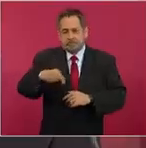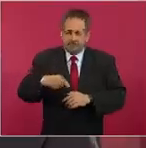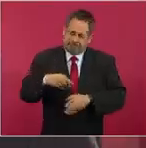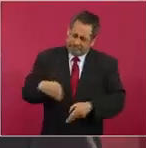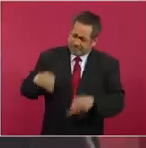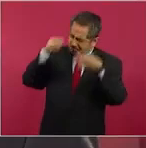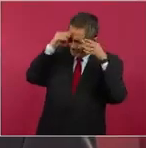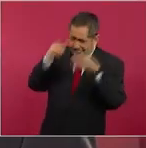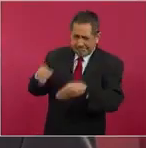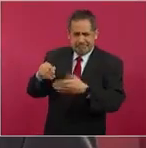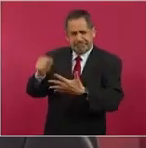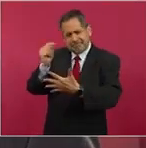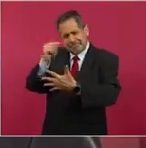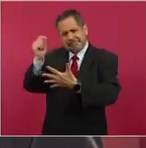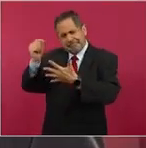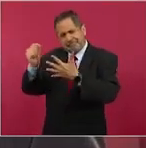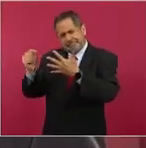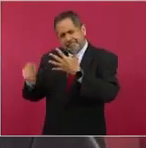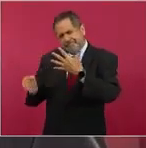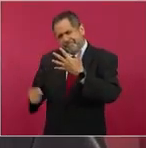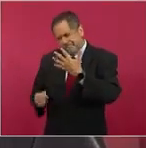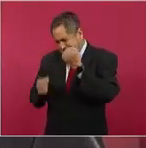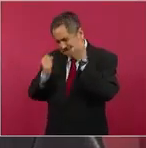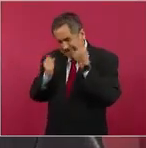dedicarme a eso.